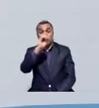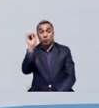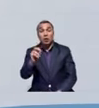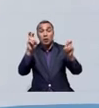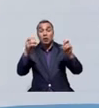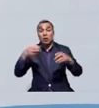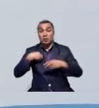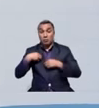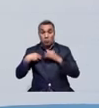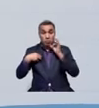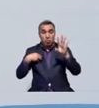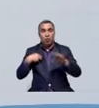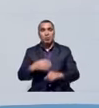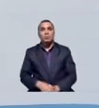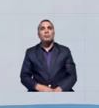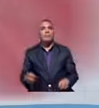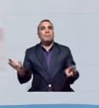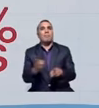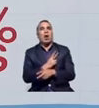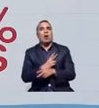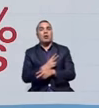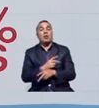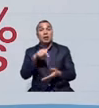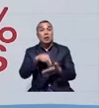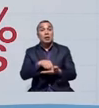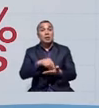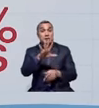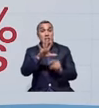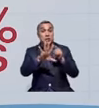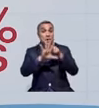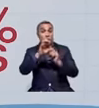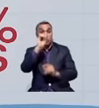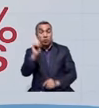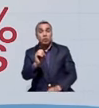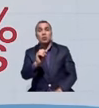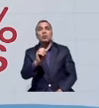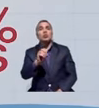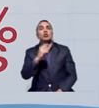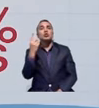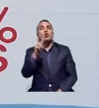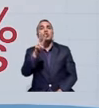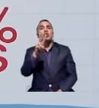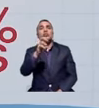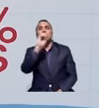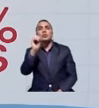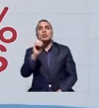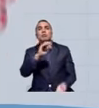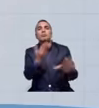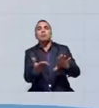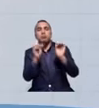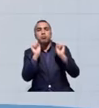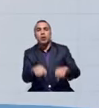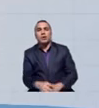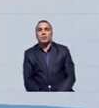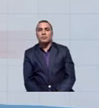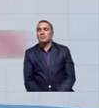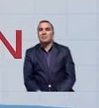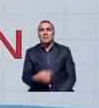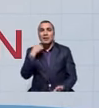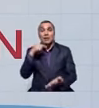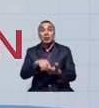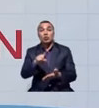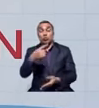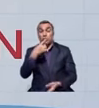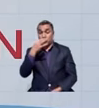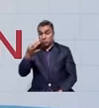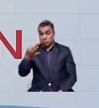de los casos de coronavirus son críticos, y de esos casos críticos, apenas el 2% son letales. Es decir,